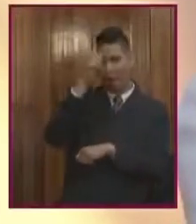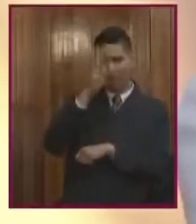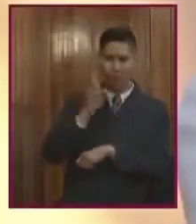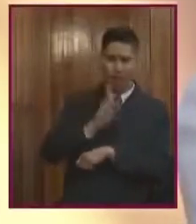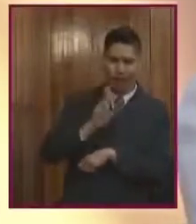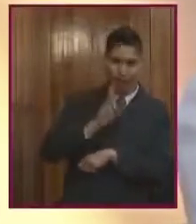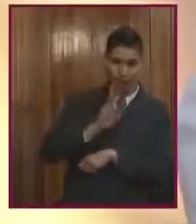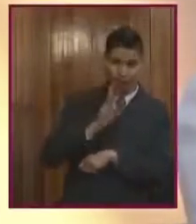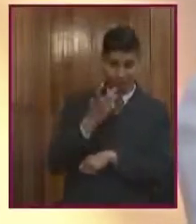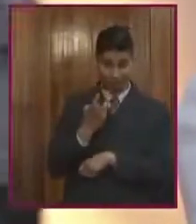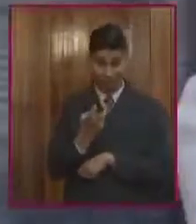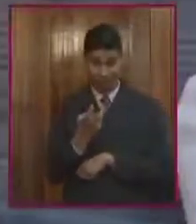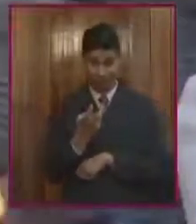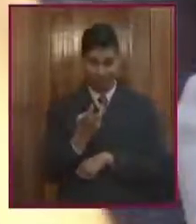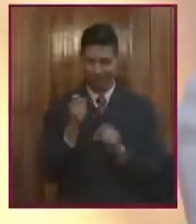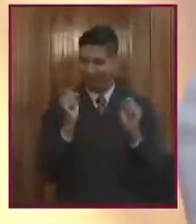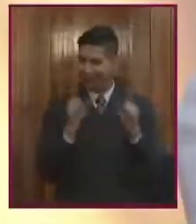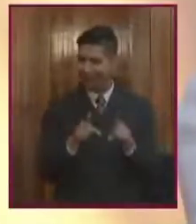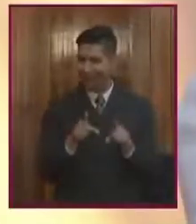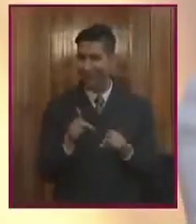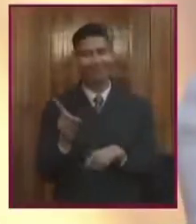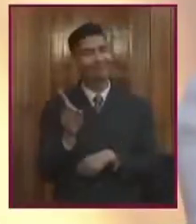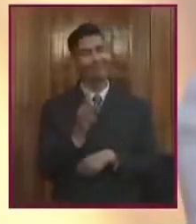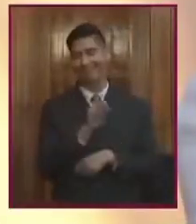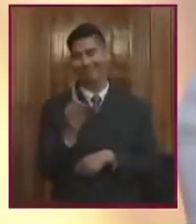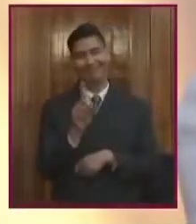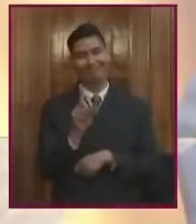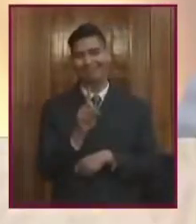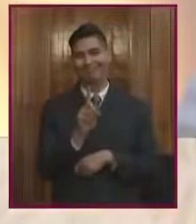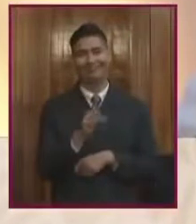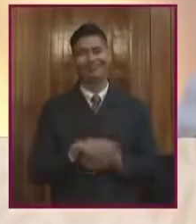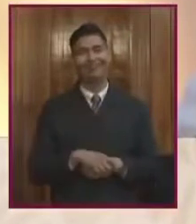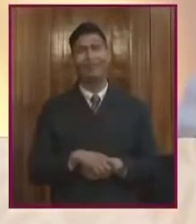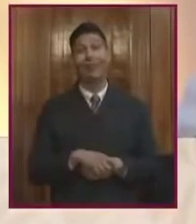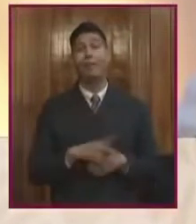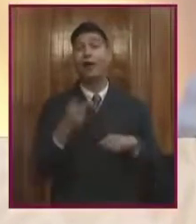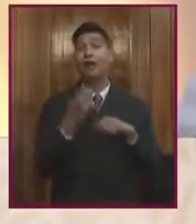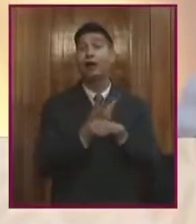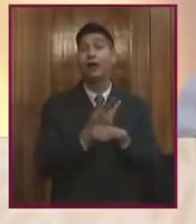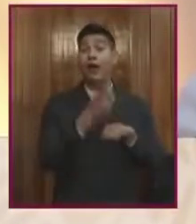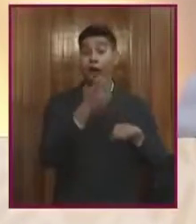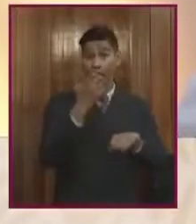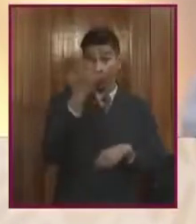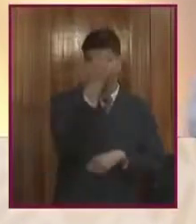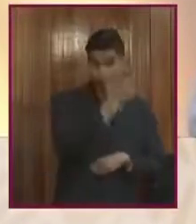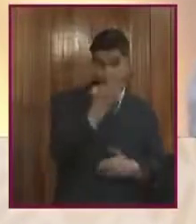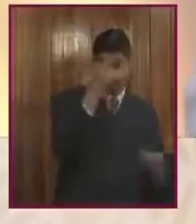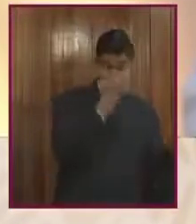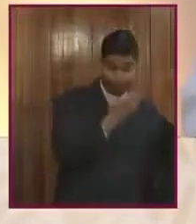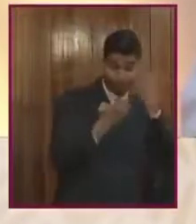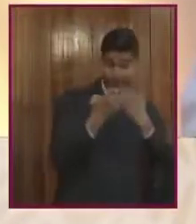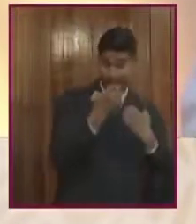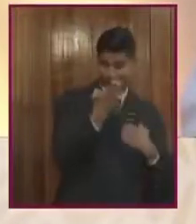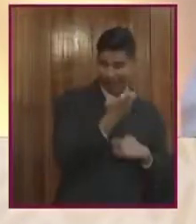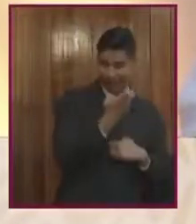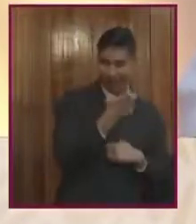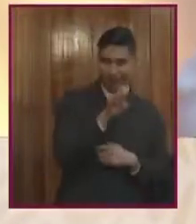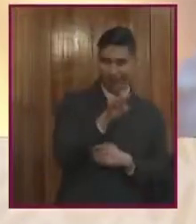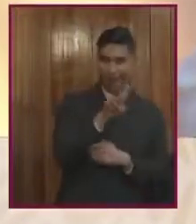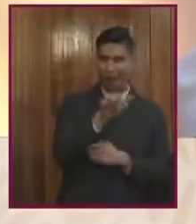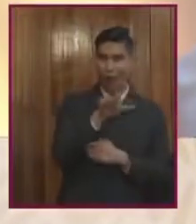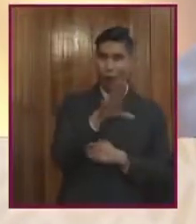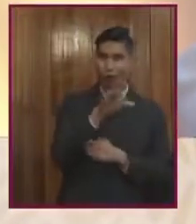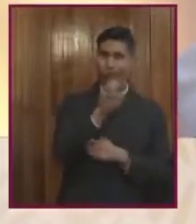exámenes estandarizados. Confundir evaluación con calificación ha llevado a que los